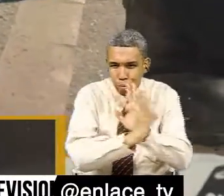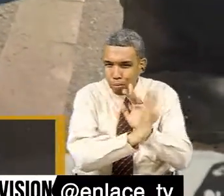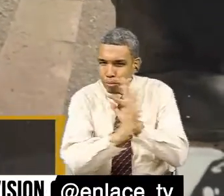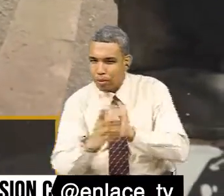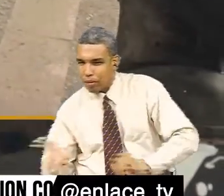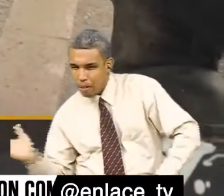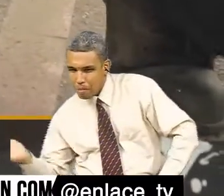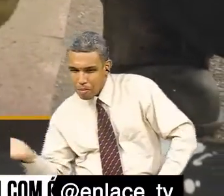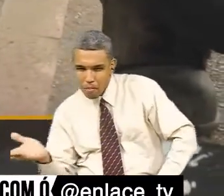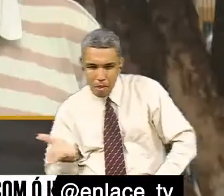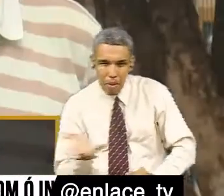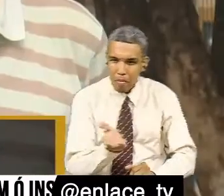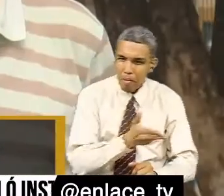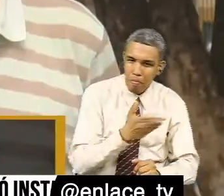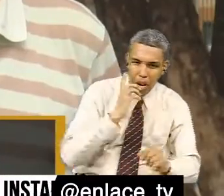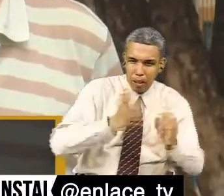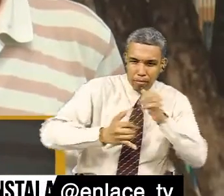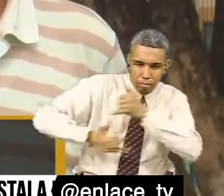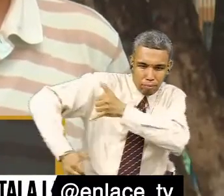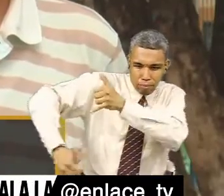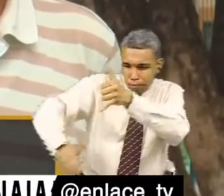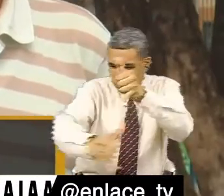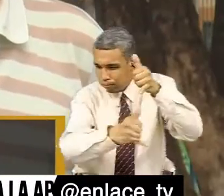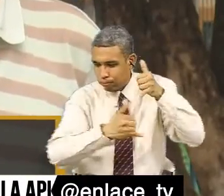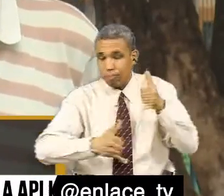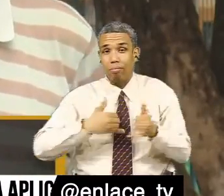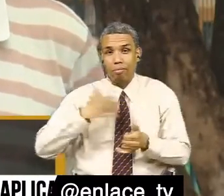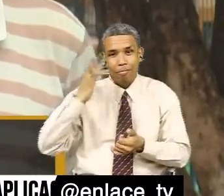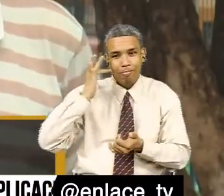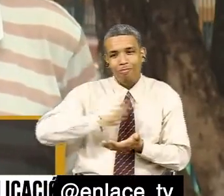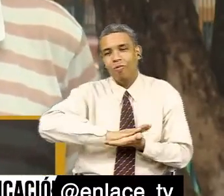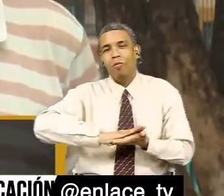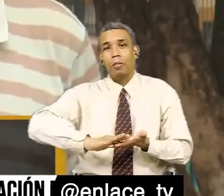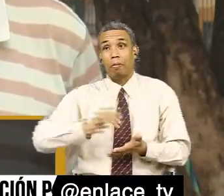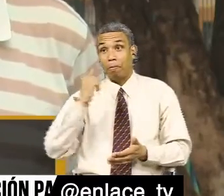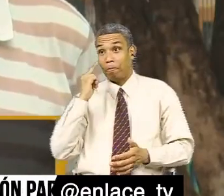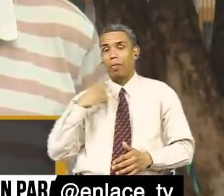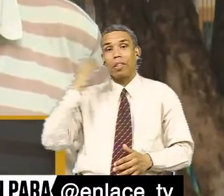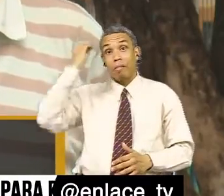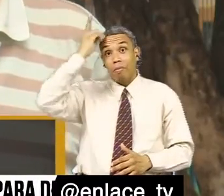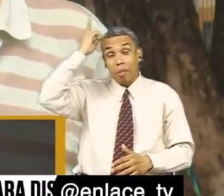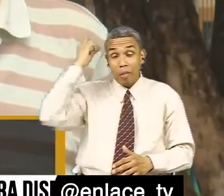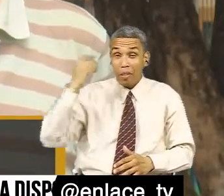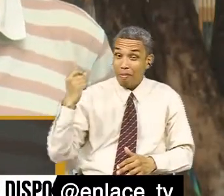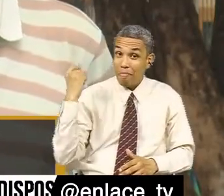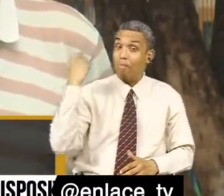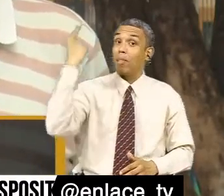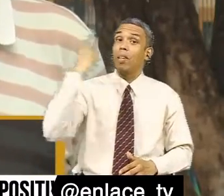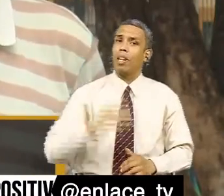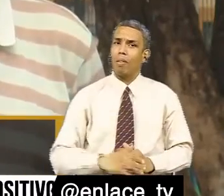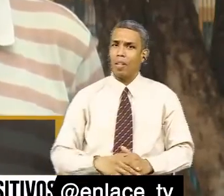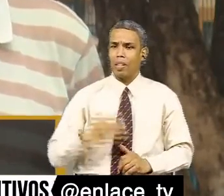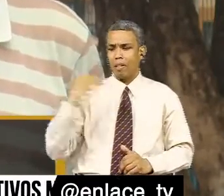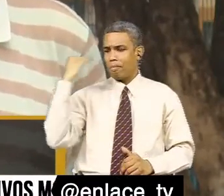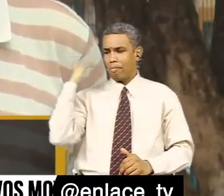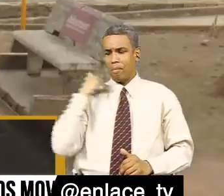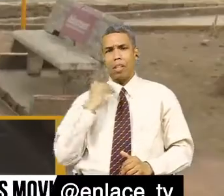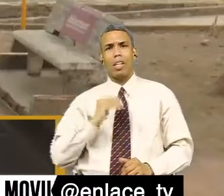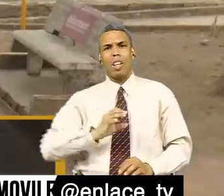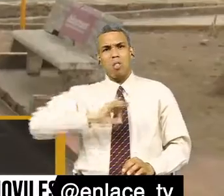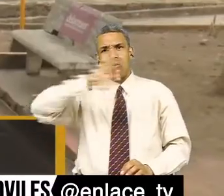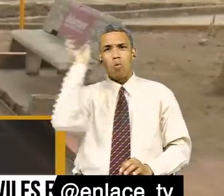en su parque. Es en la historia del barrio La Esperanza, es la primera vez que un alcalde viene con todos sus secretarios a hacer una actividad de esta.